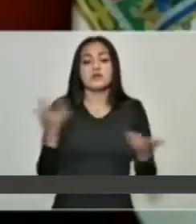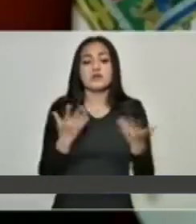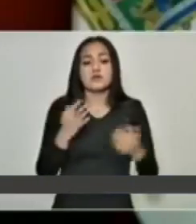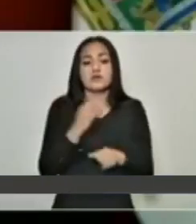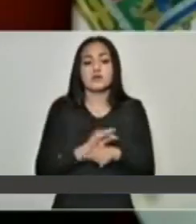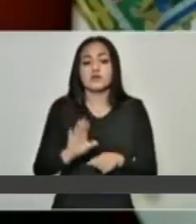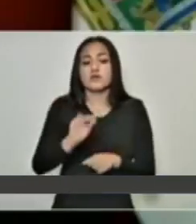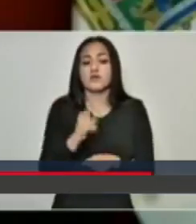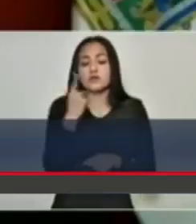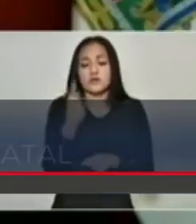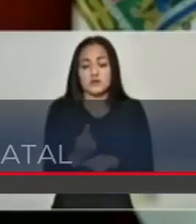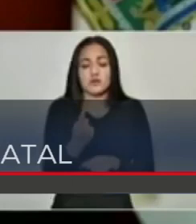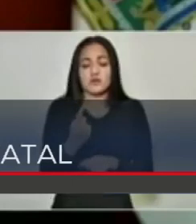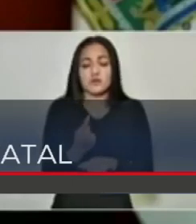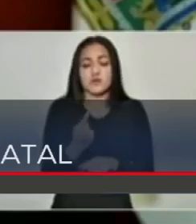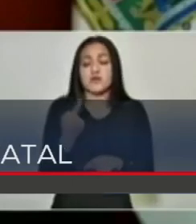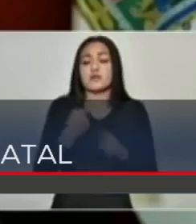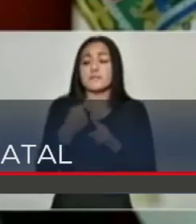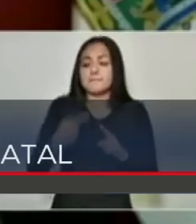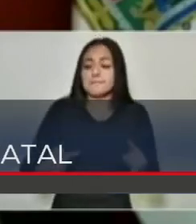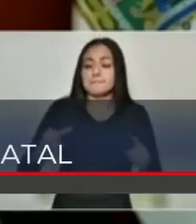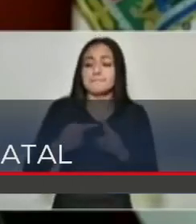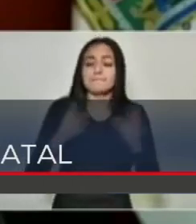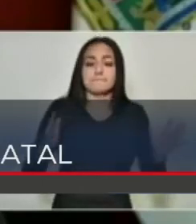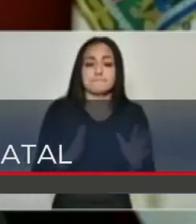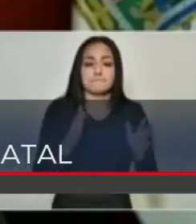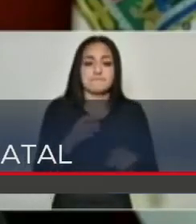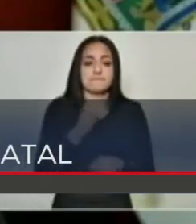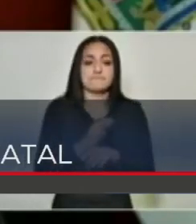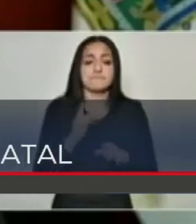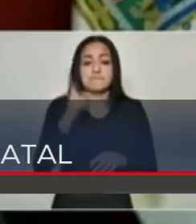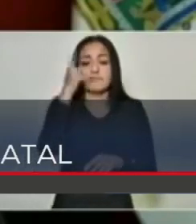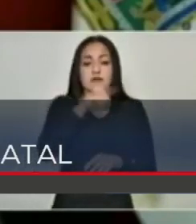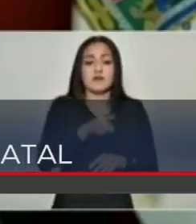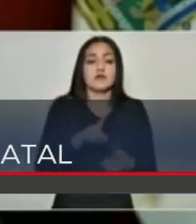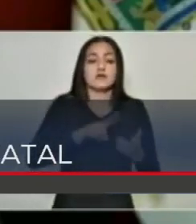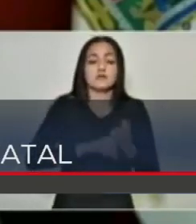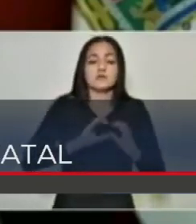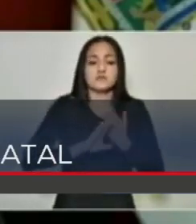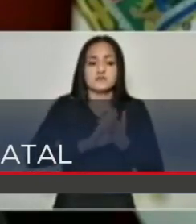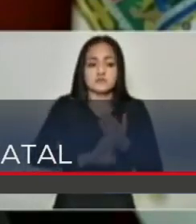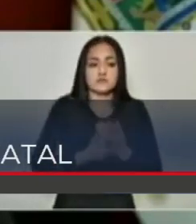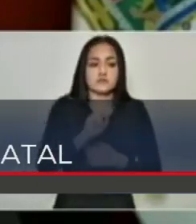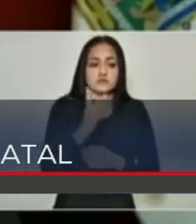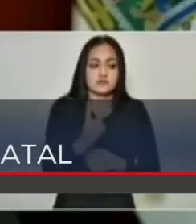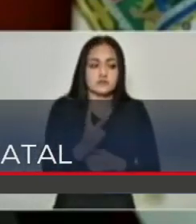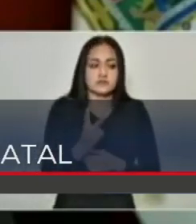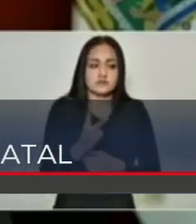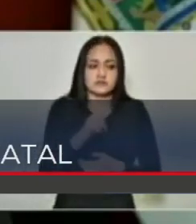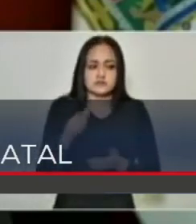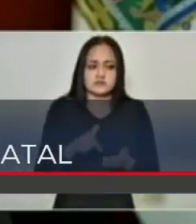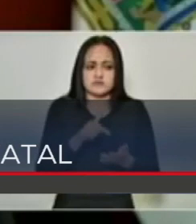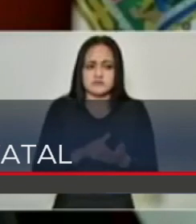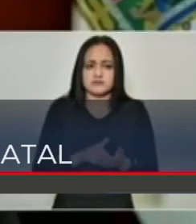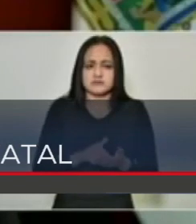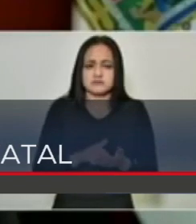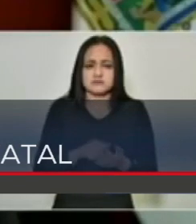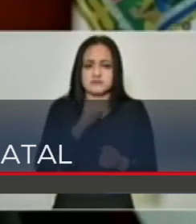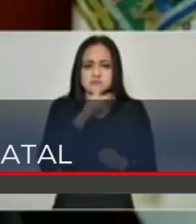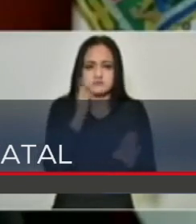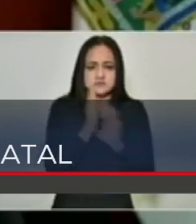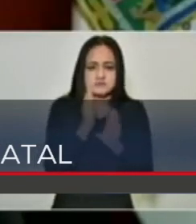98 profesiones a las que se suman las acciones de promoción de medidas sanitarias en 32 unidades del sistema junto